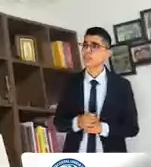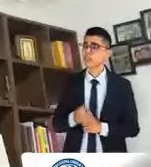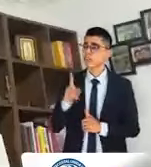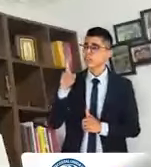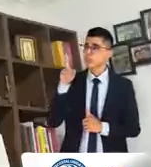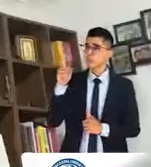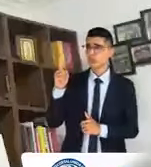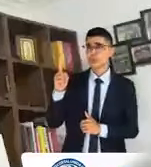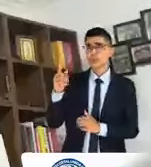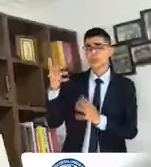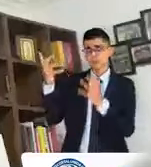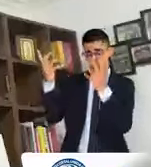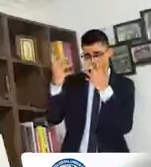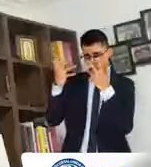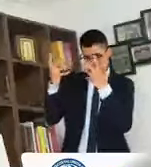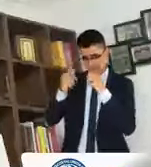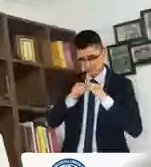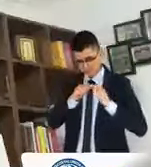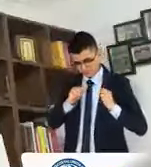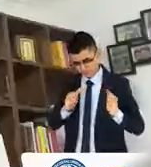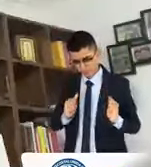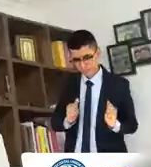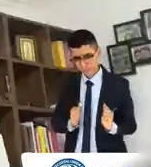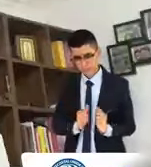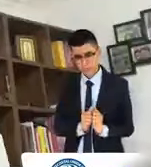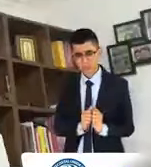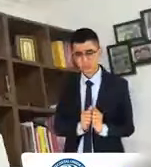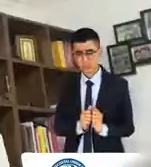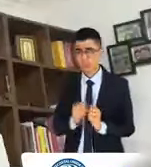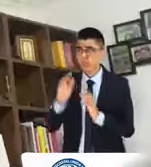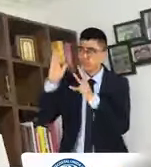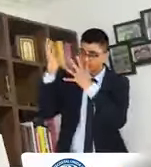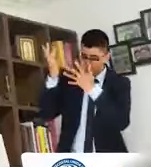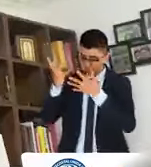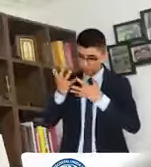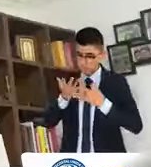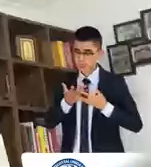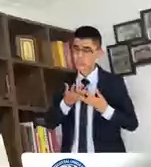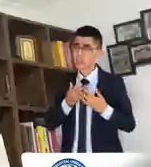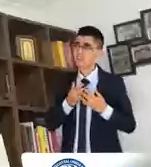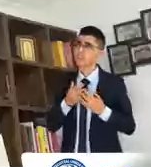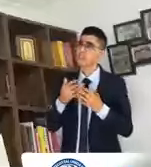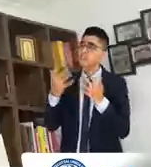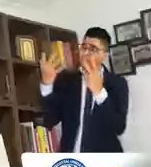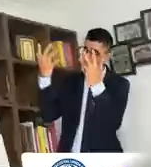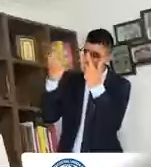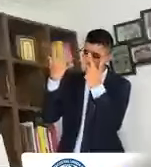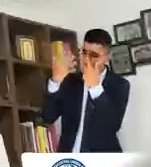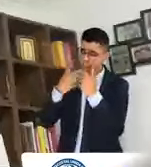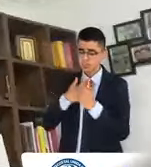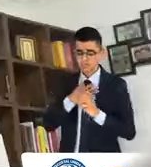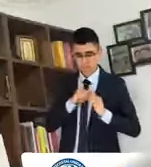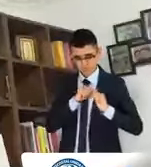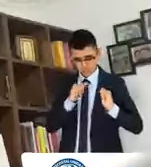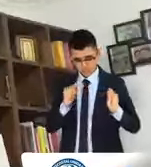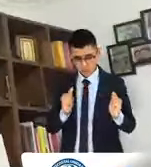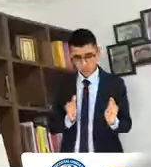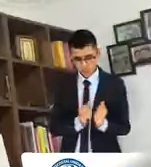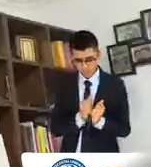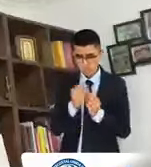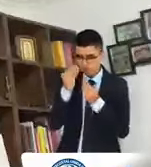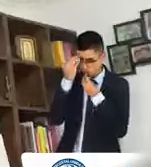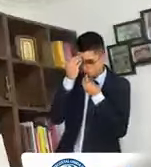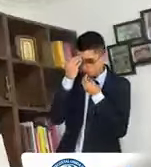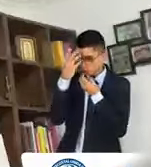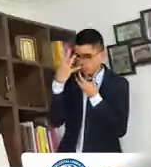que tu espíritu hable con nosotros y que nuestro corazón sea dócil para recibir la bendición que viene de ti.